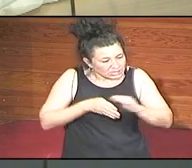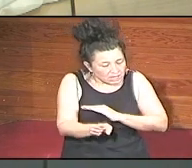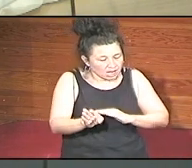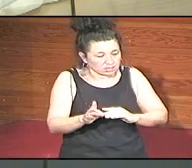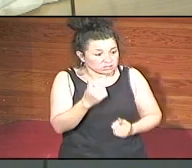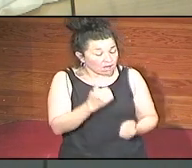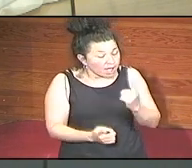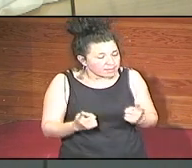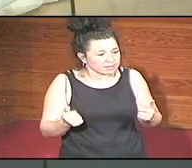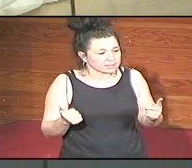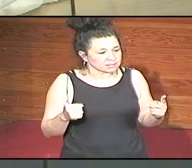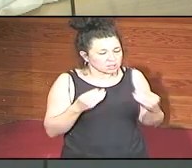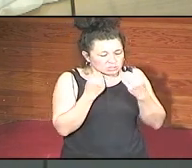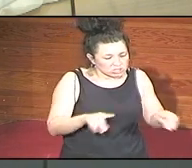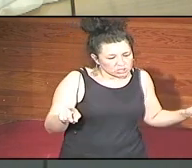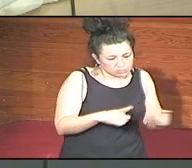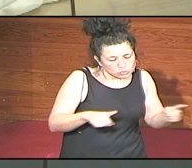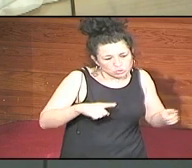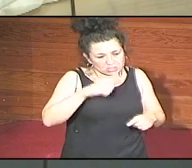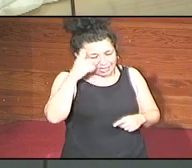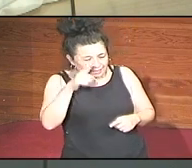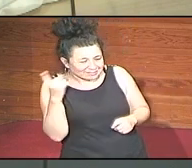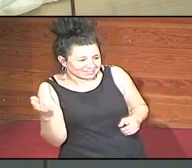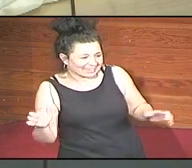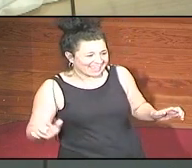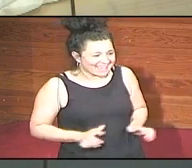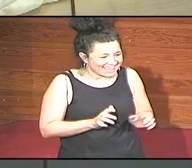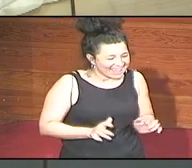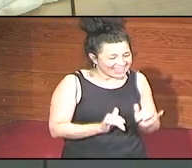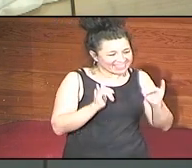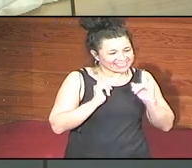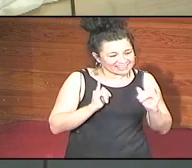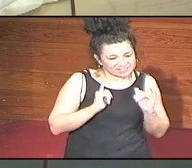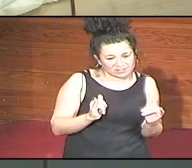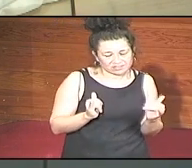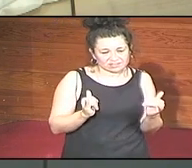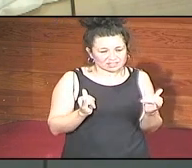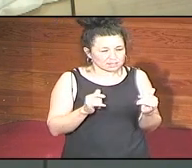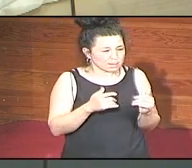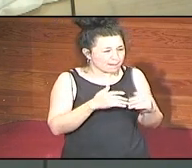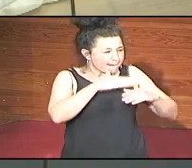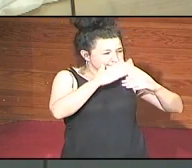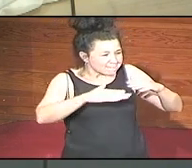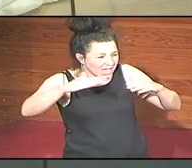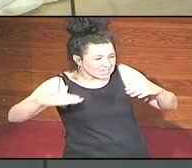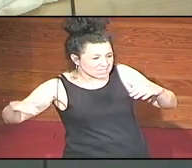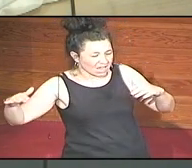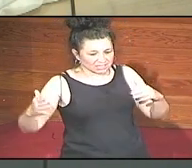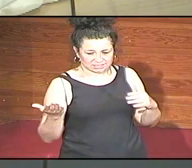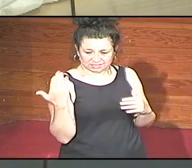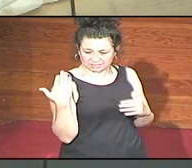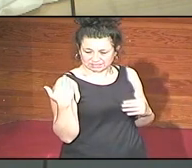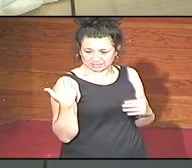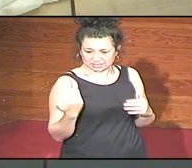de música de cultura de que te ríes que disfrutas paisajes yo estaba en estos días en el